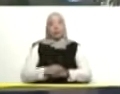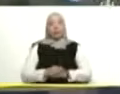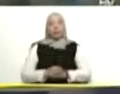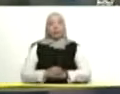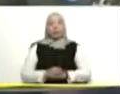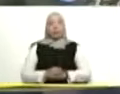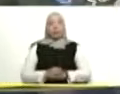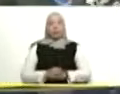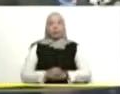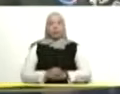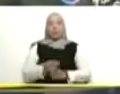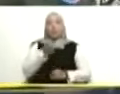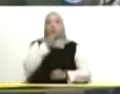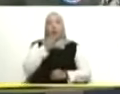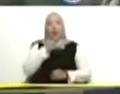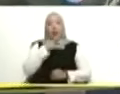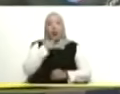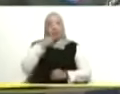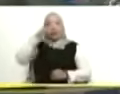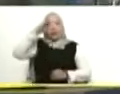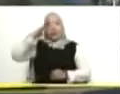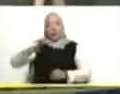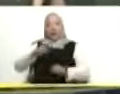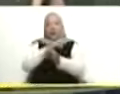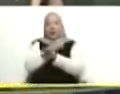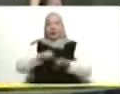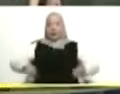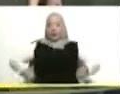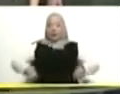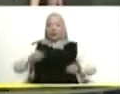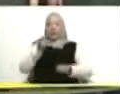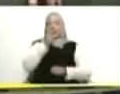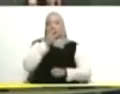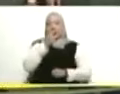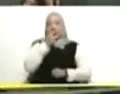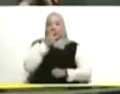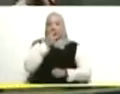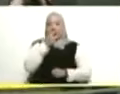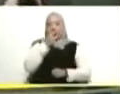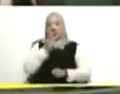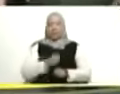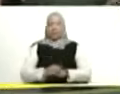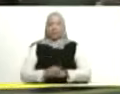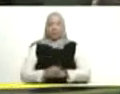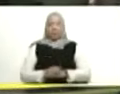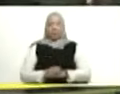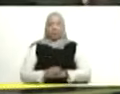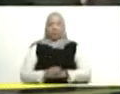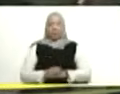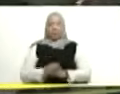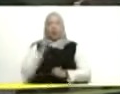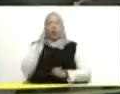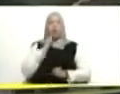de nuestra gloriosa, heroica, rescatada y refundada Fuerza Armada Nacional Bolivariana.